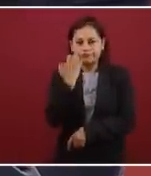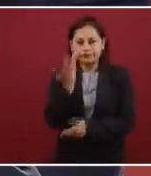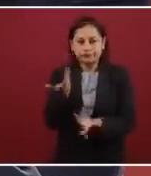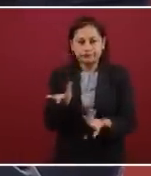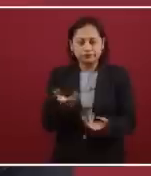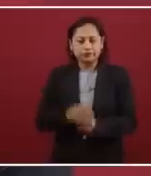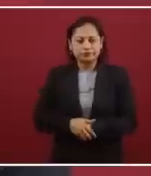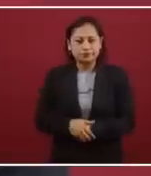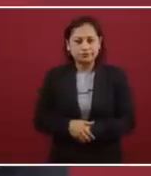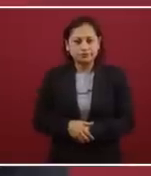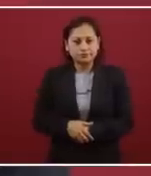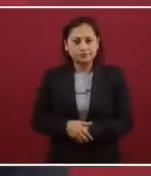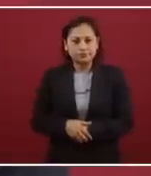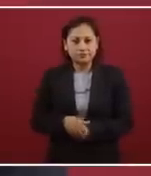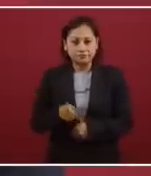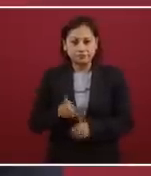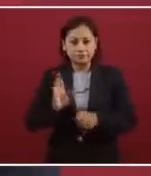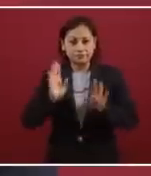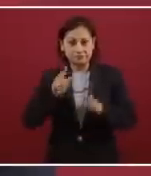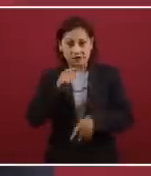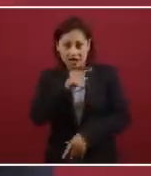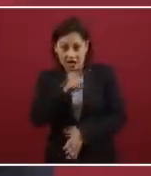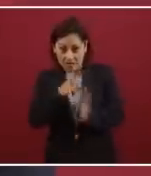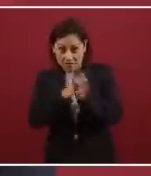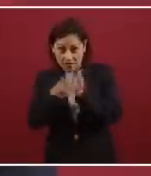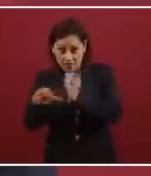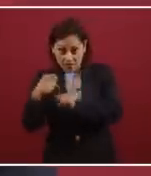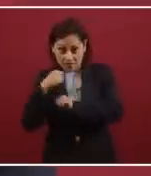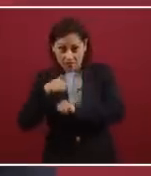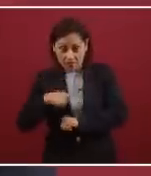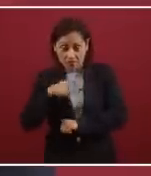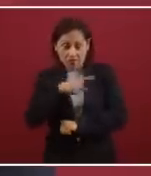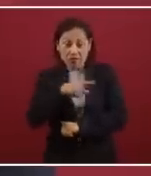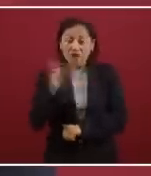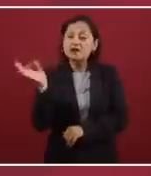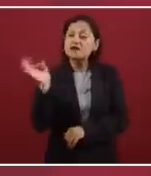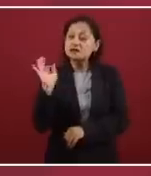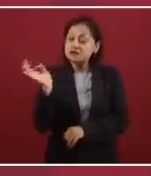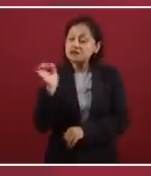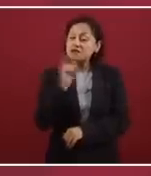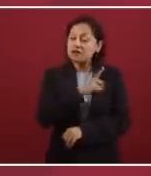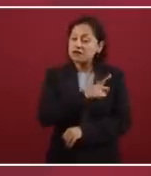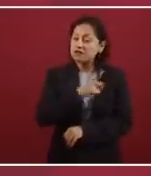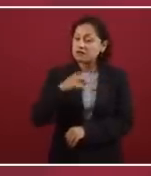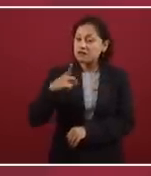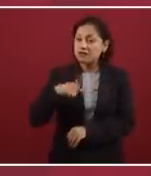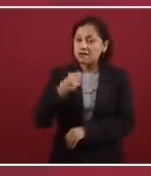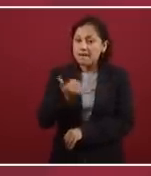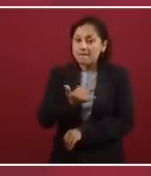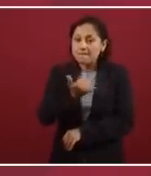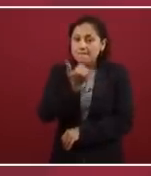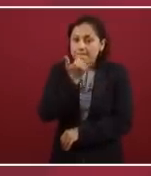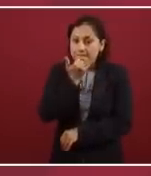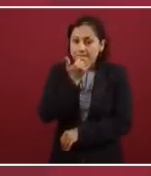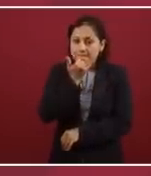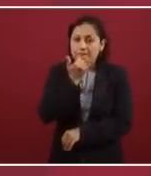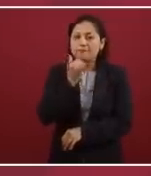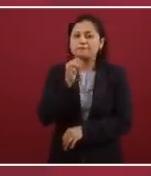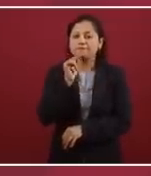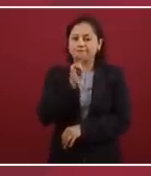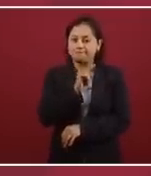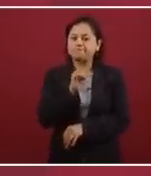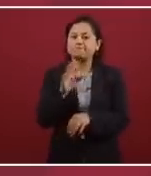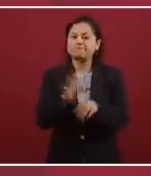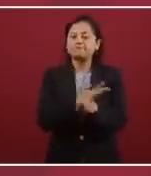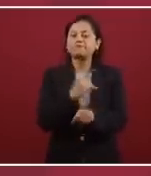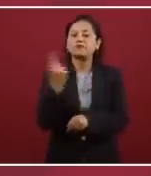Ese periódico debería de ofrecer disculpa, ese Financial Times, porque era de los